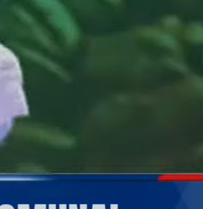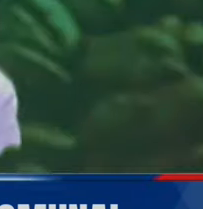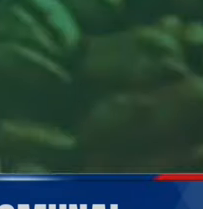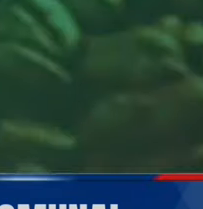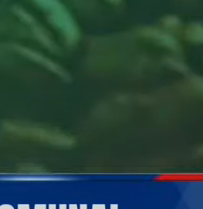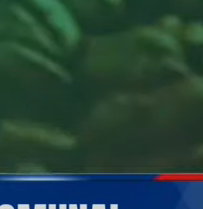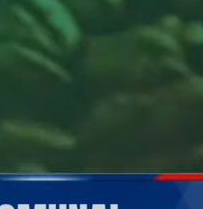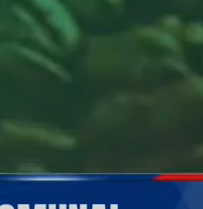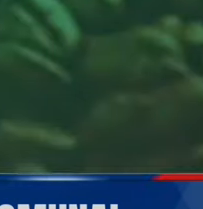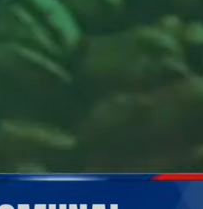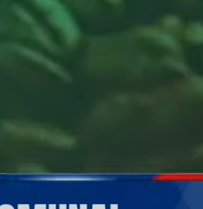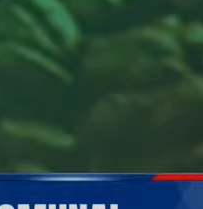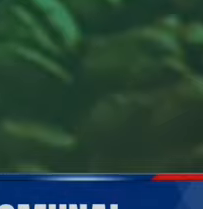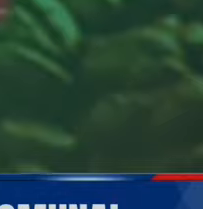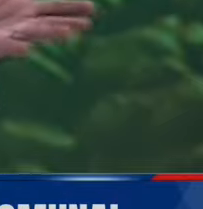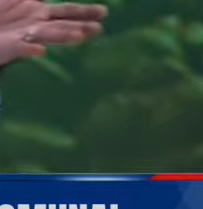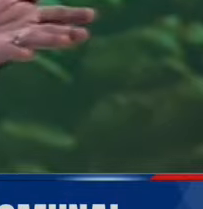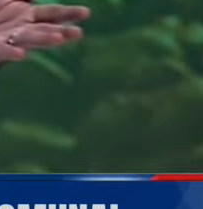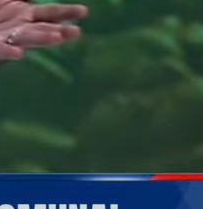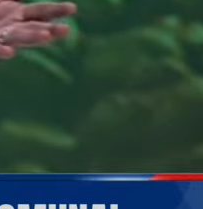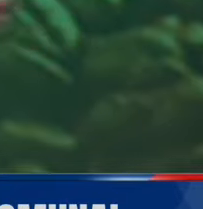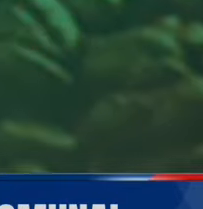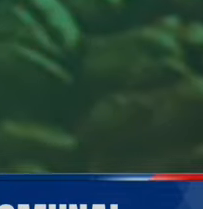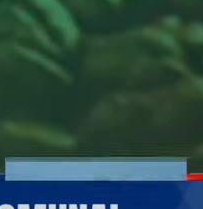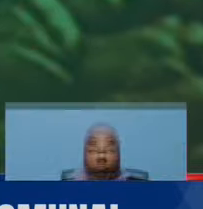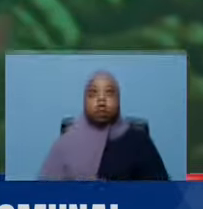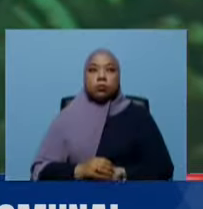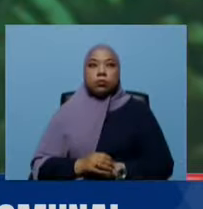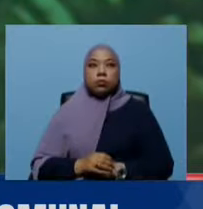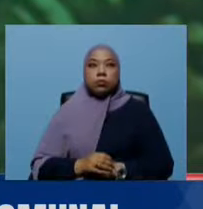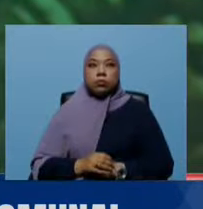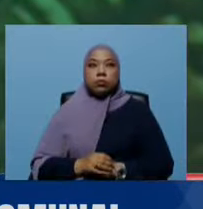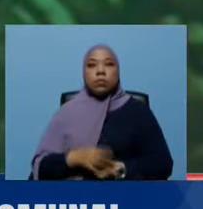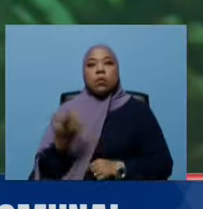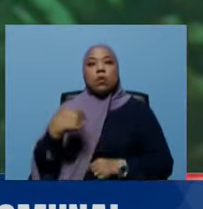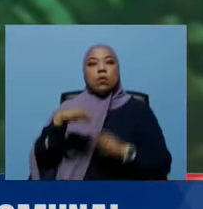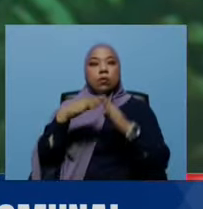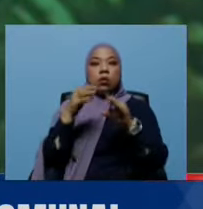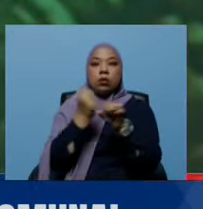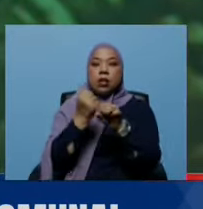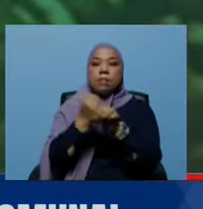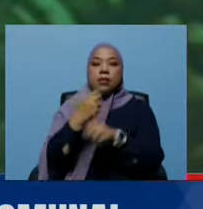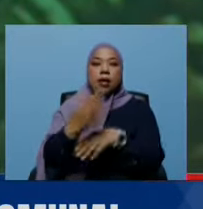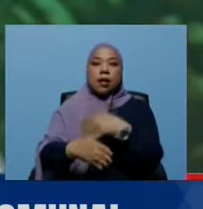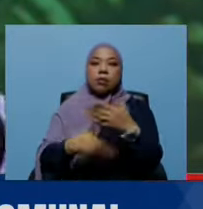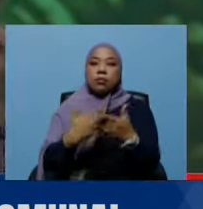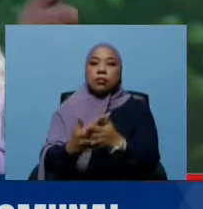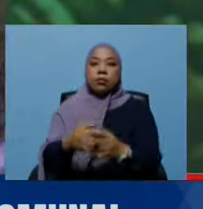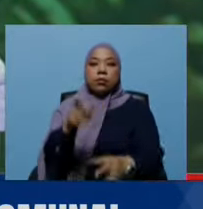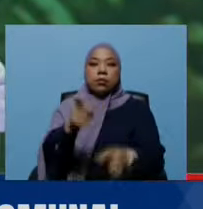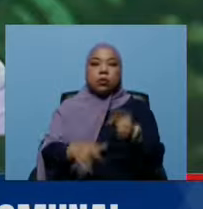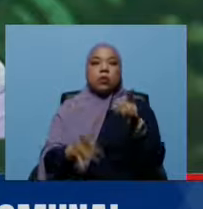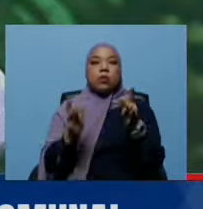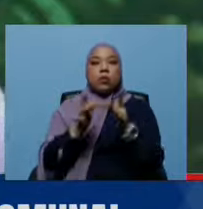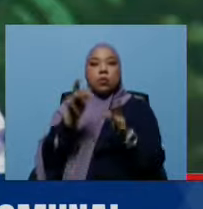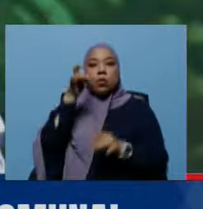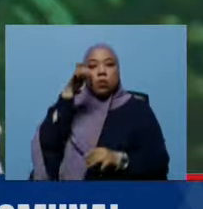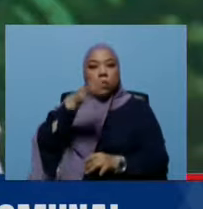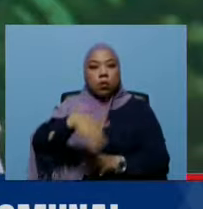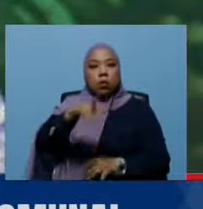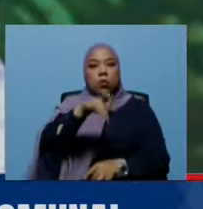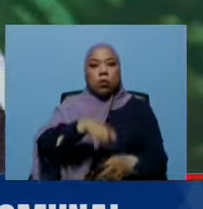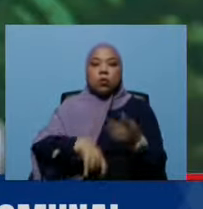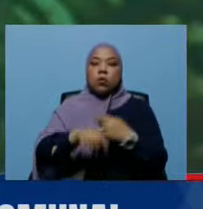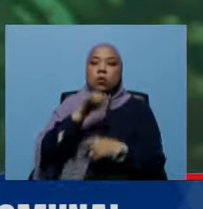para el cemento. Que le llegue el cemento a la gente, que le llegue la cabilla directo del que lo produce, que